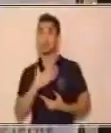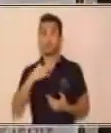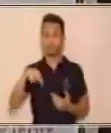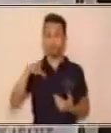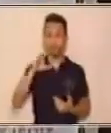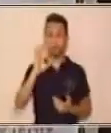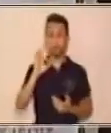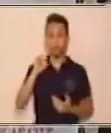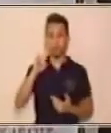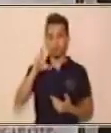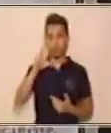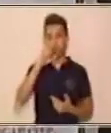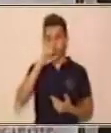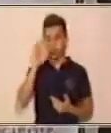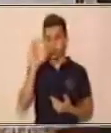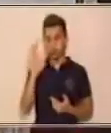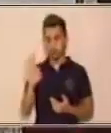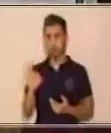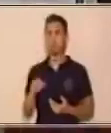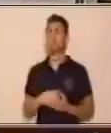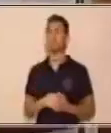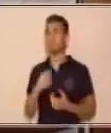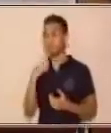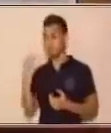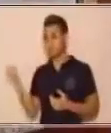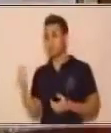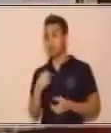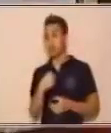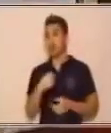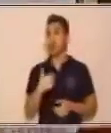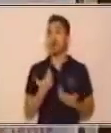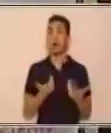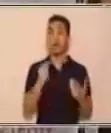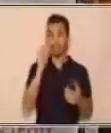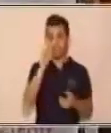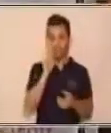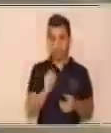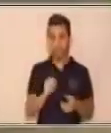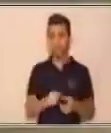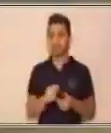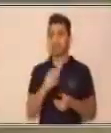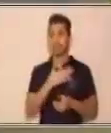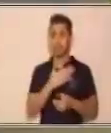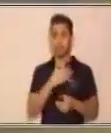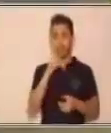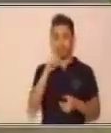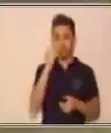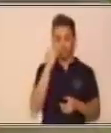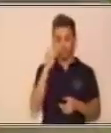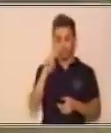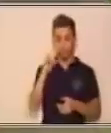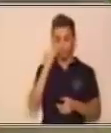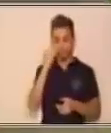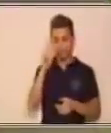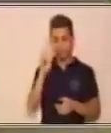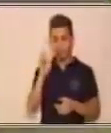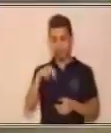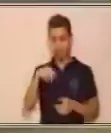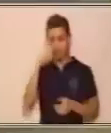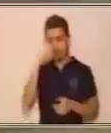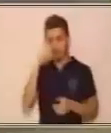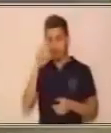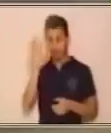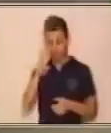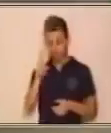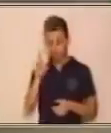dividendo y el número que lo divide, que divide A, se llama divisor. Y el resultado de la división